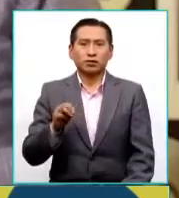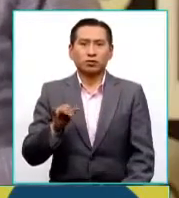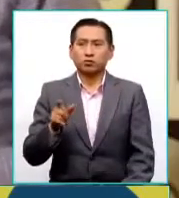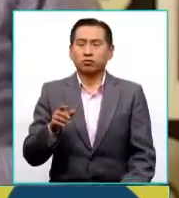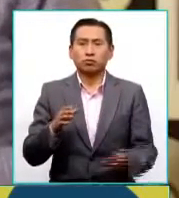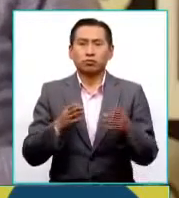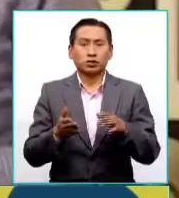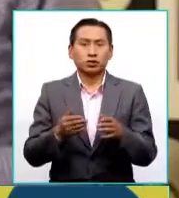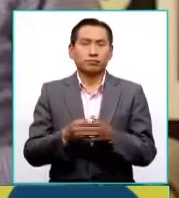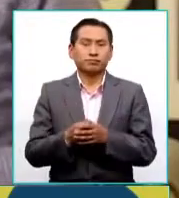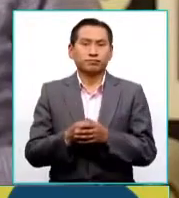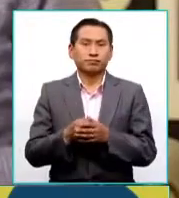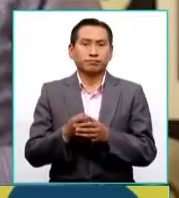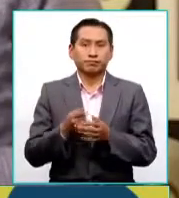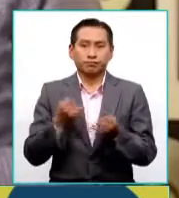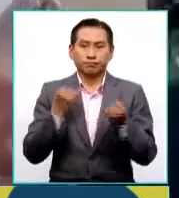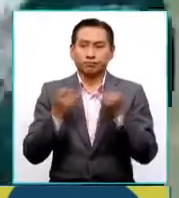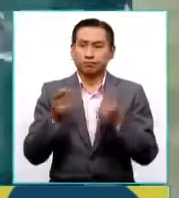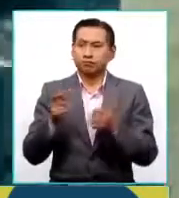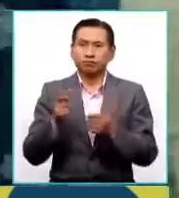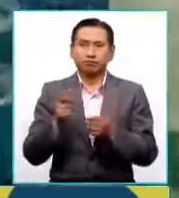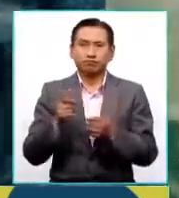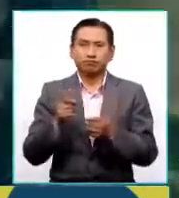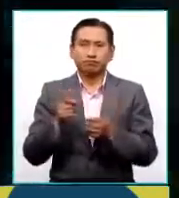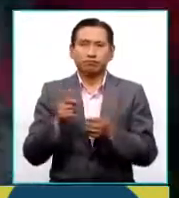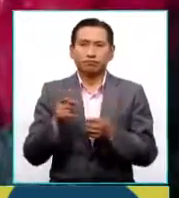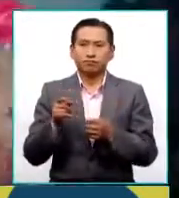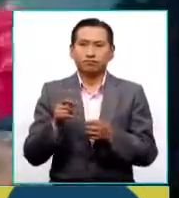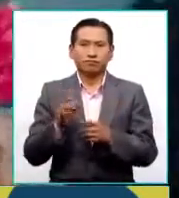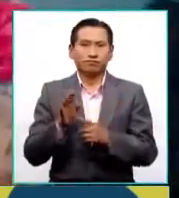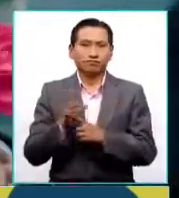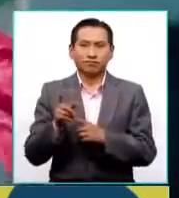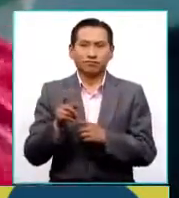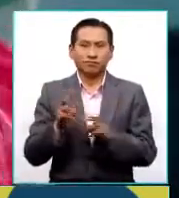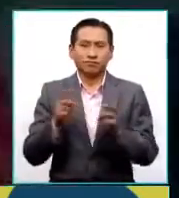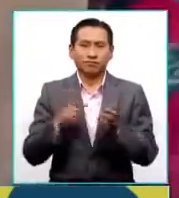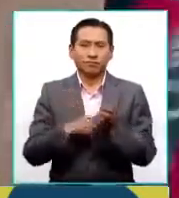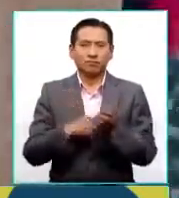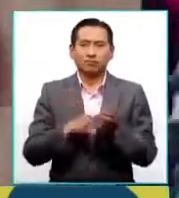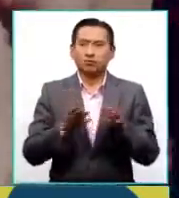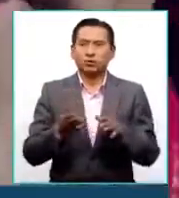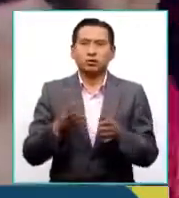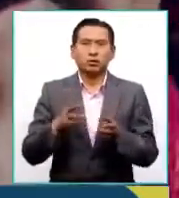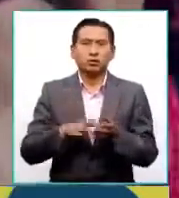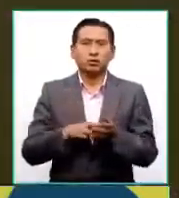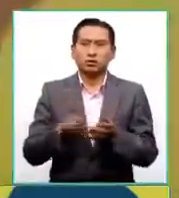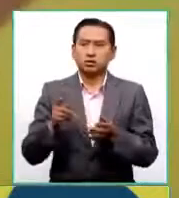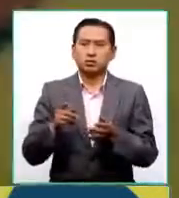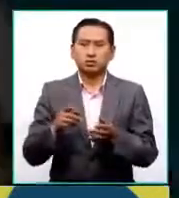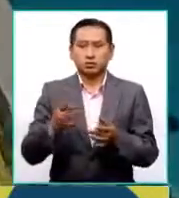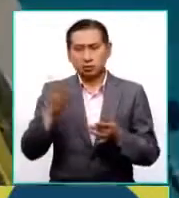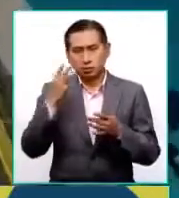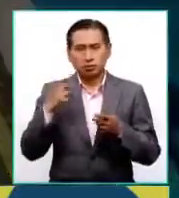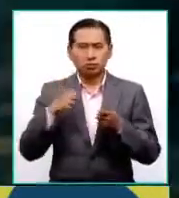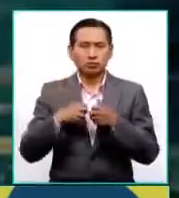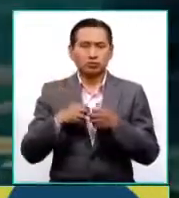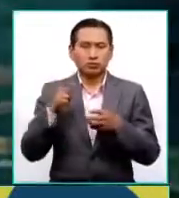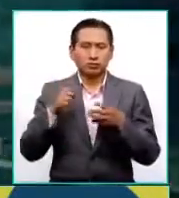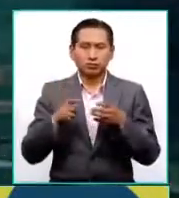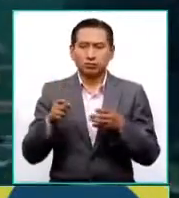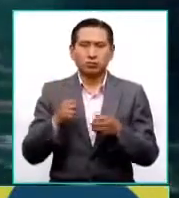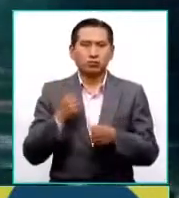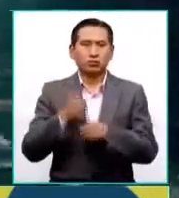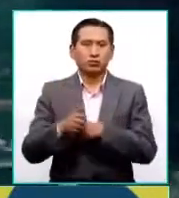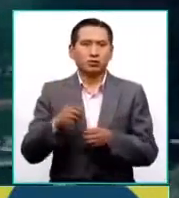horas. Según la página de Mir Producciones, la causa han sido complicaciones derivadas del